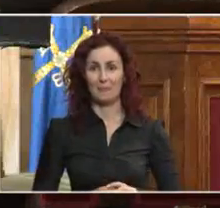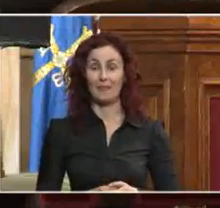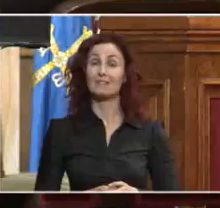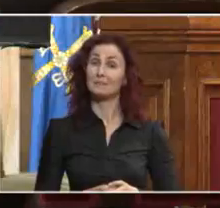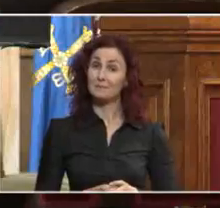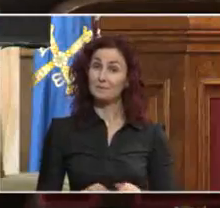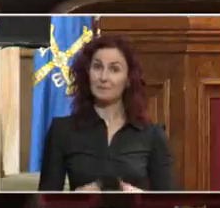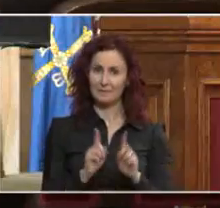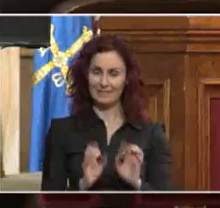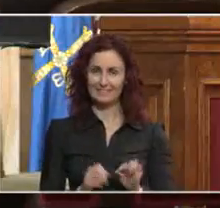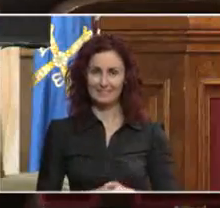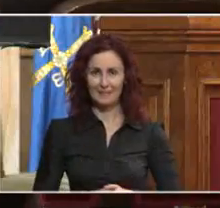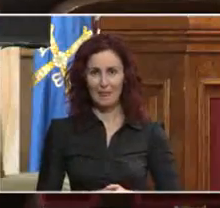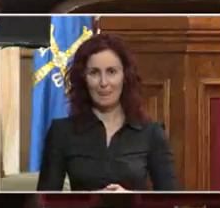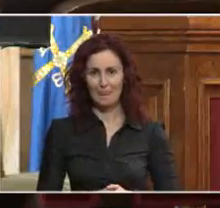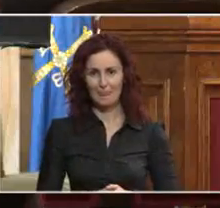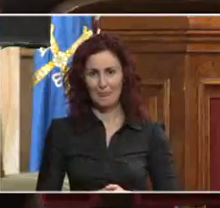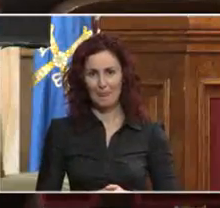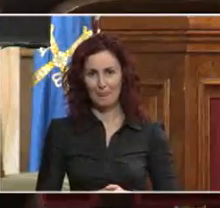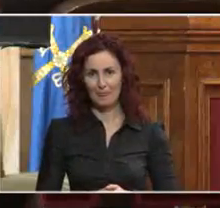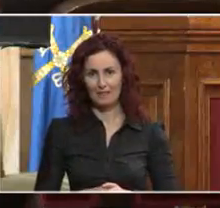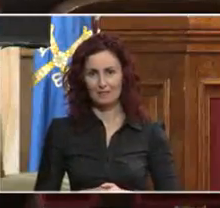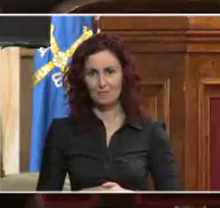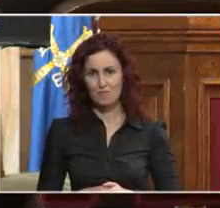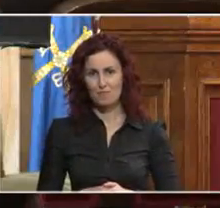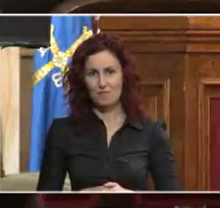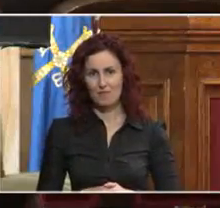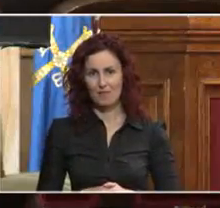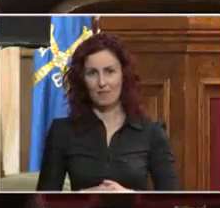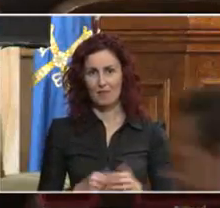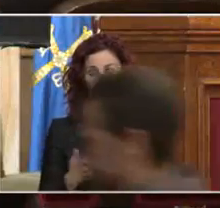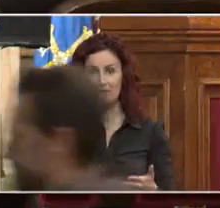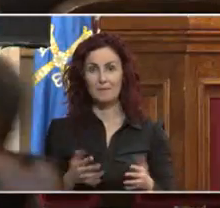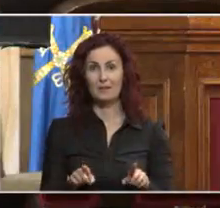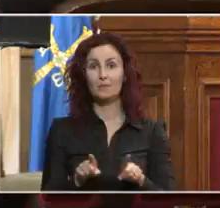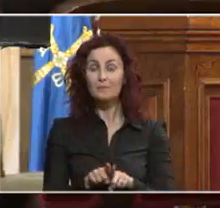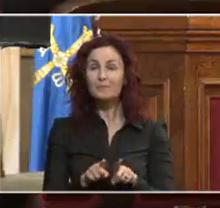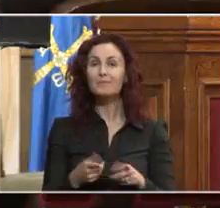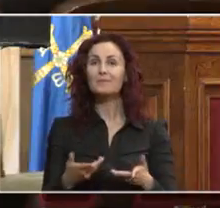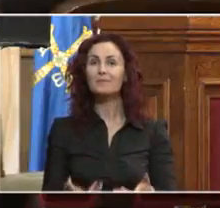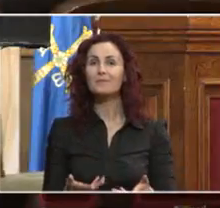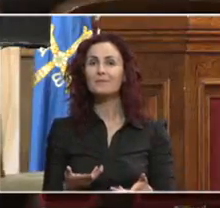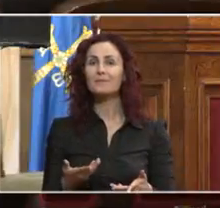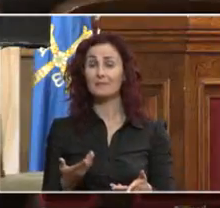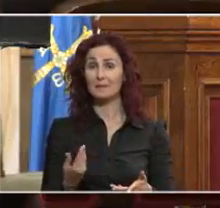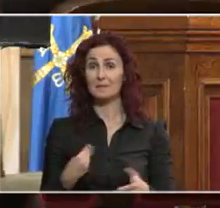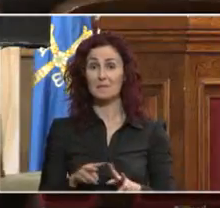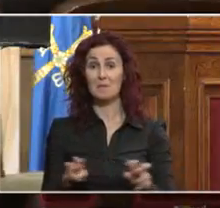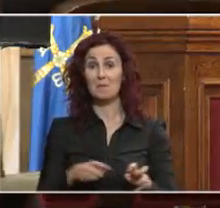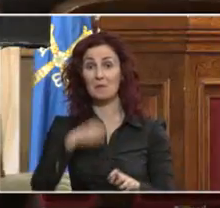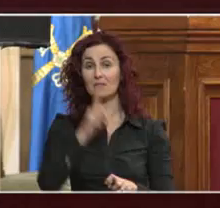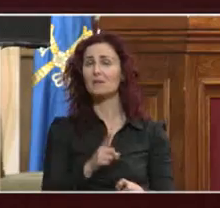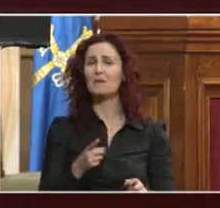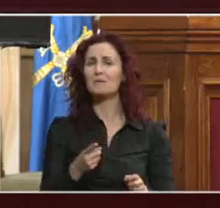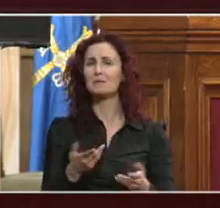Era igual, si estábamos o no estábamos. Pero bueno, hoy, ya insisto, con teatros tan grandes y no sabemos